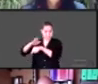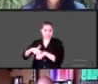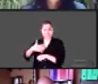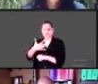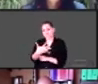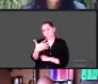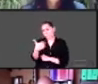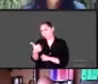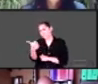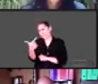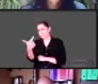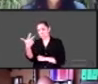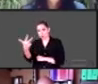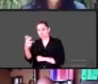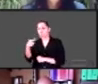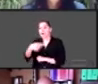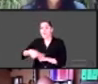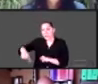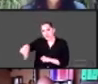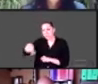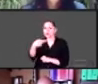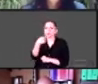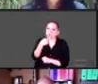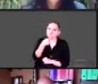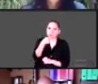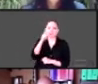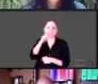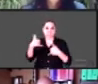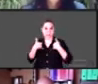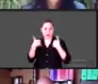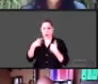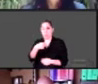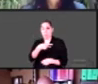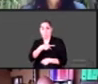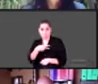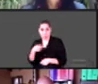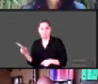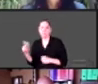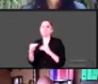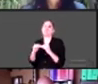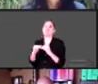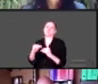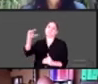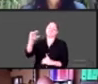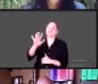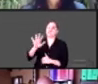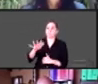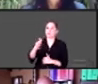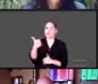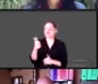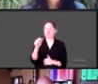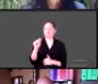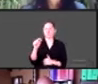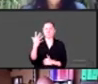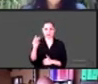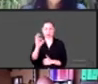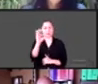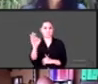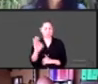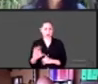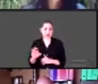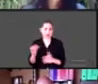situación de pobreza de niñas, niños y adolescentes se dispara hasta 56.5%, reitero, para